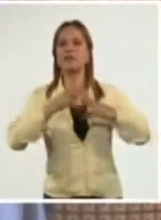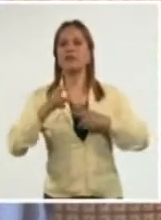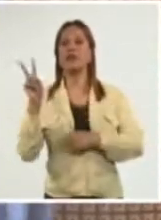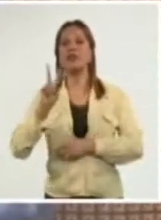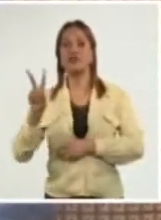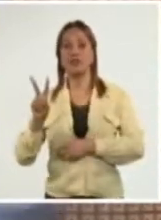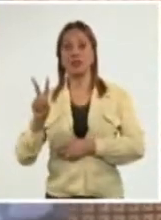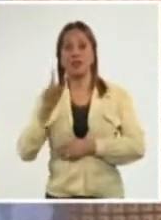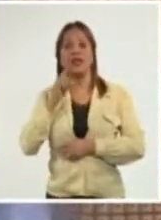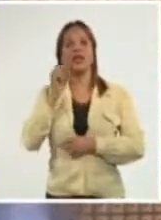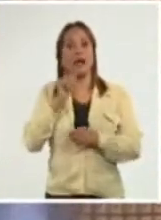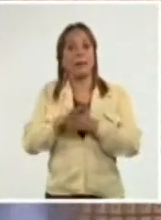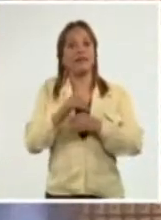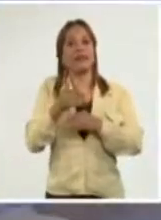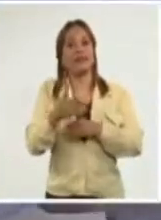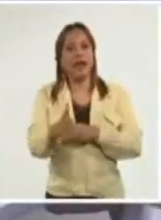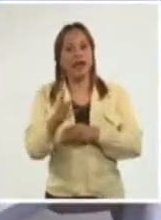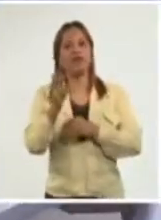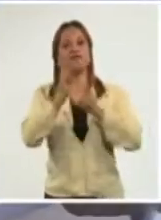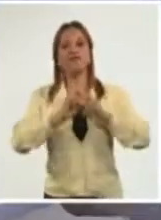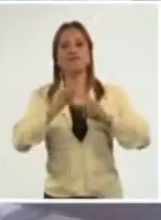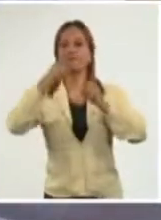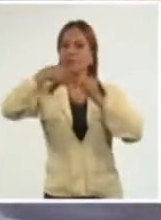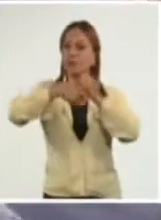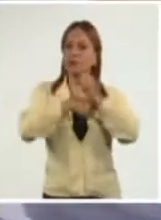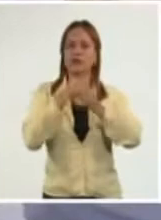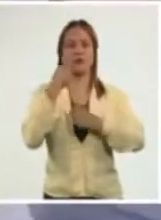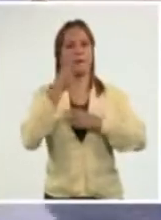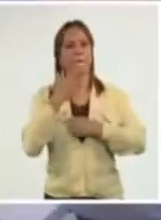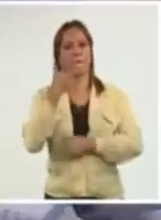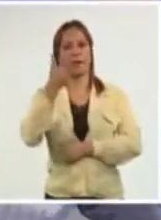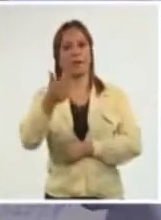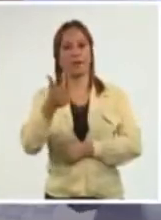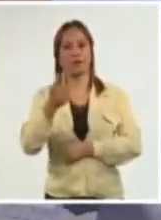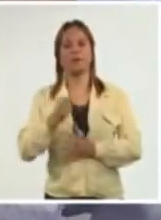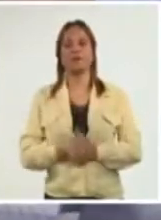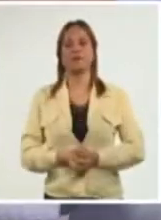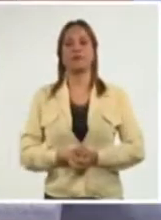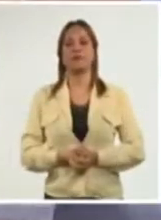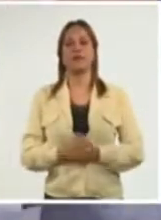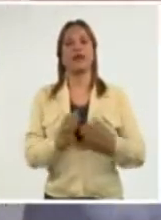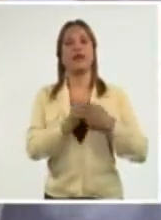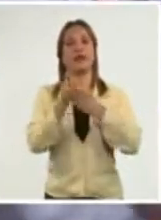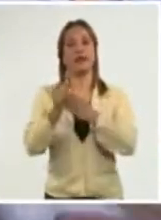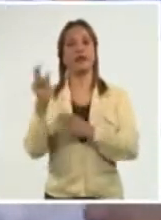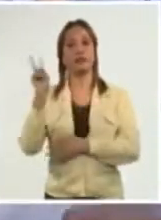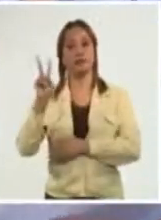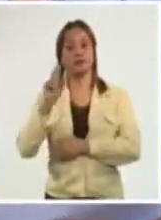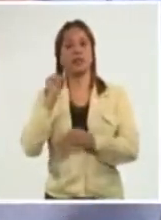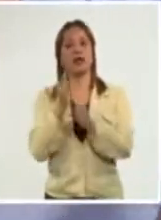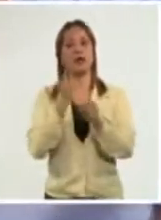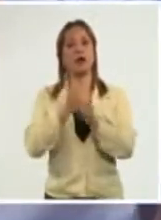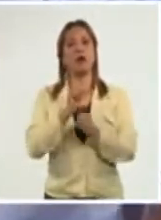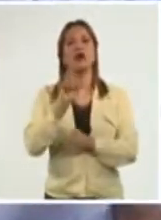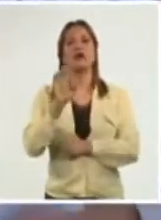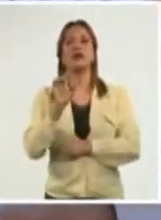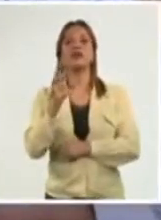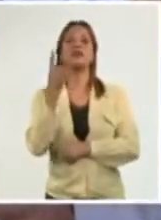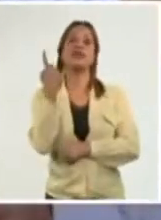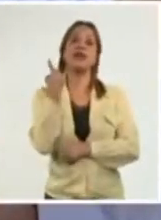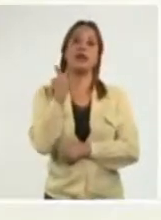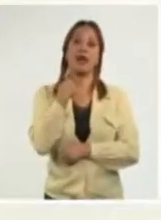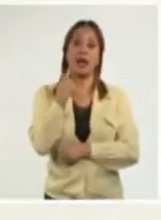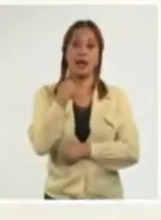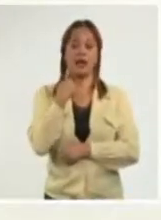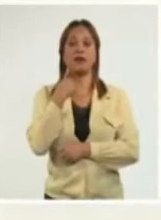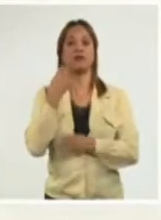empieza a enrumbar la historia. Para el biógrafo del líder bolivariano, quien se desempeñó por 15 años como embajador de Cuba en la hermana